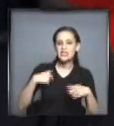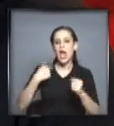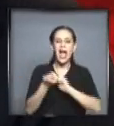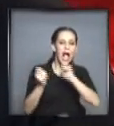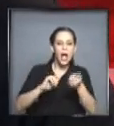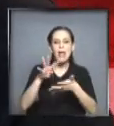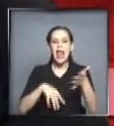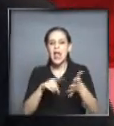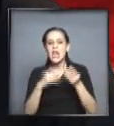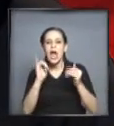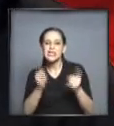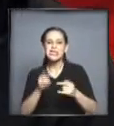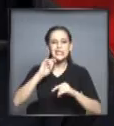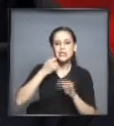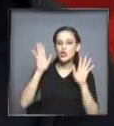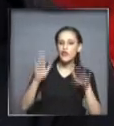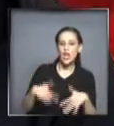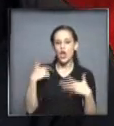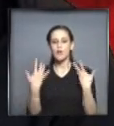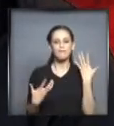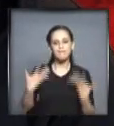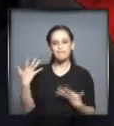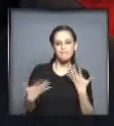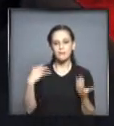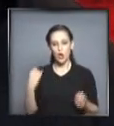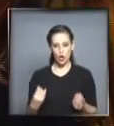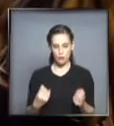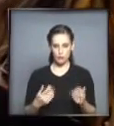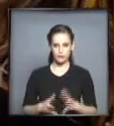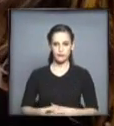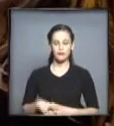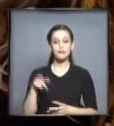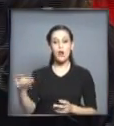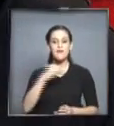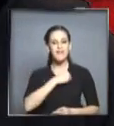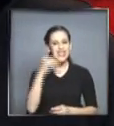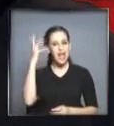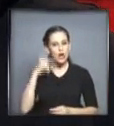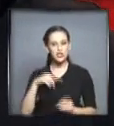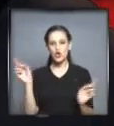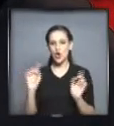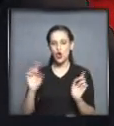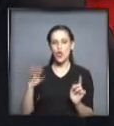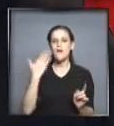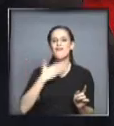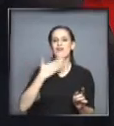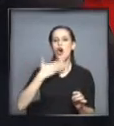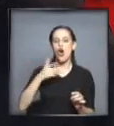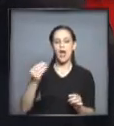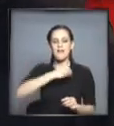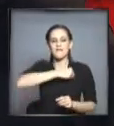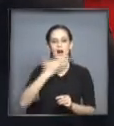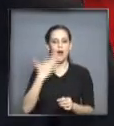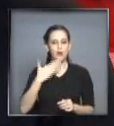queda, a veces pega, a veces no pega, viste, qué sé yo. A veces ¿Hincha San Lorenzo, no? ¿Qué? ¿Hincha San Lorenzo? No, para nada, de Boca Juniors.